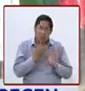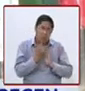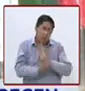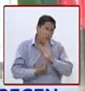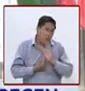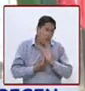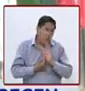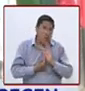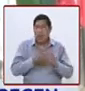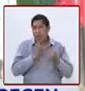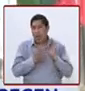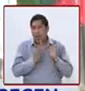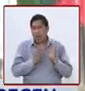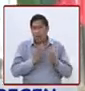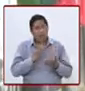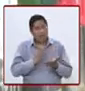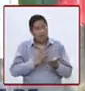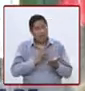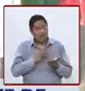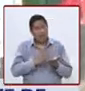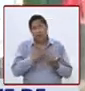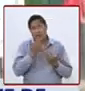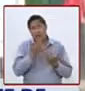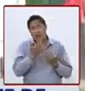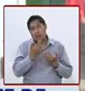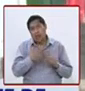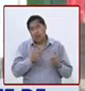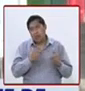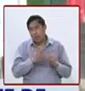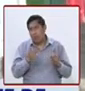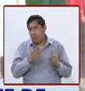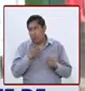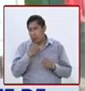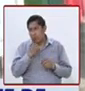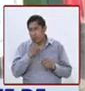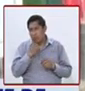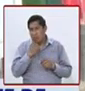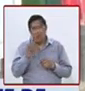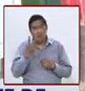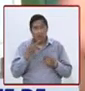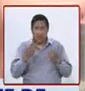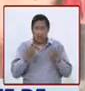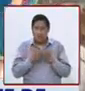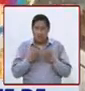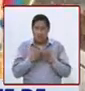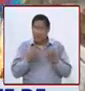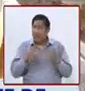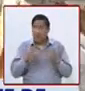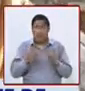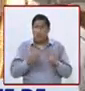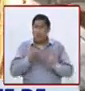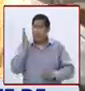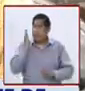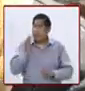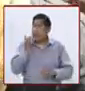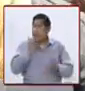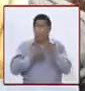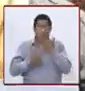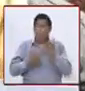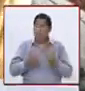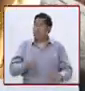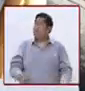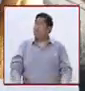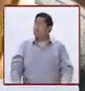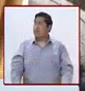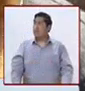hora, así lejos tiempito hacen esperar, pero los dos peleando ya no suben. Y me cuesta 50,